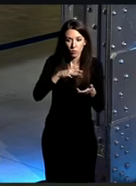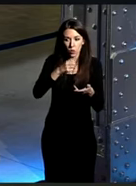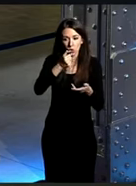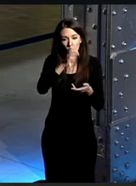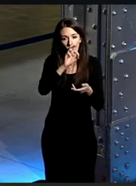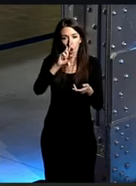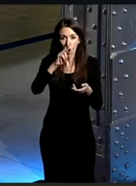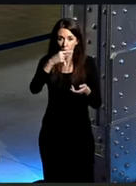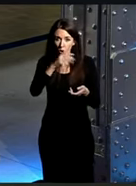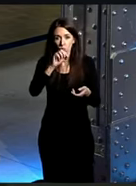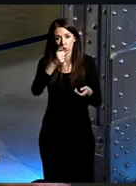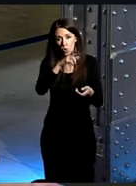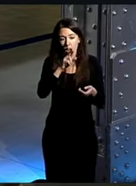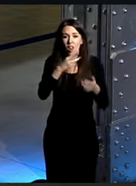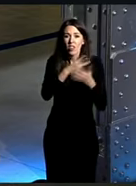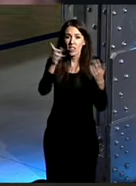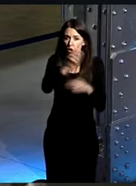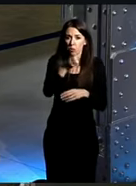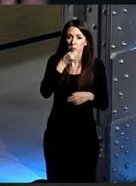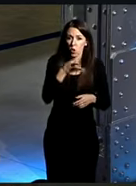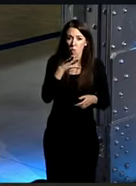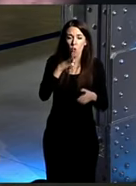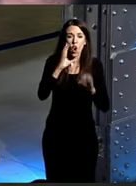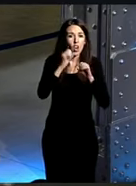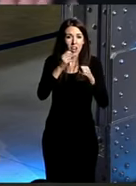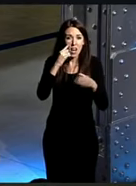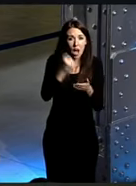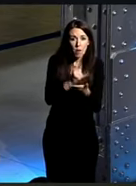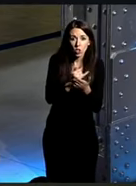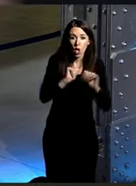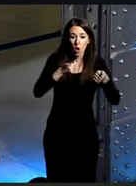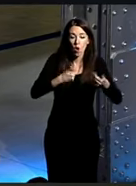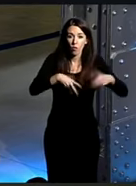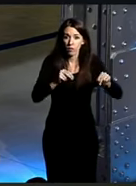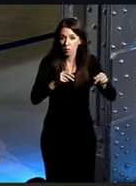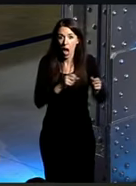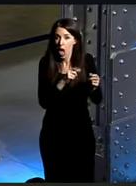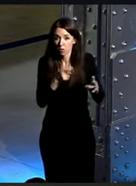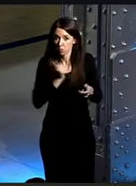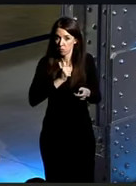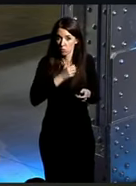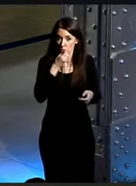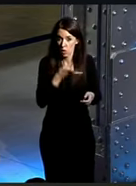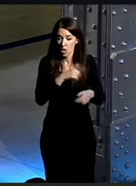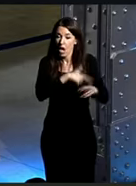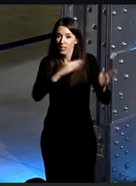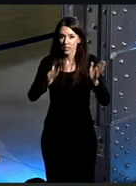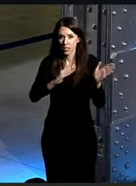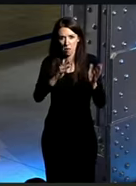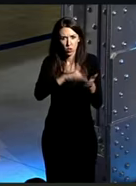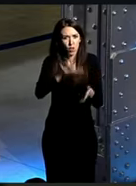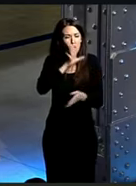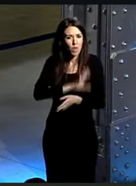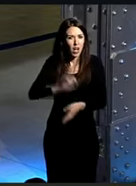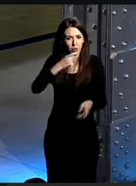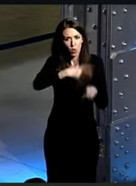www.conectarlab.com.ar es un laboratorio que duró 18 meses, estuvo bien porque fue un laboratorio que empezó y terminó y dio todo lo que pudo dar, y hay unos 100 posts que son maravillosos,